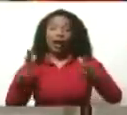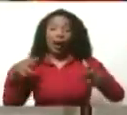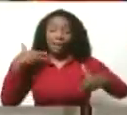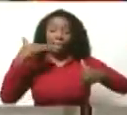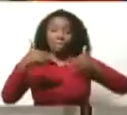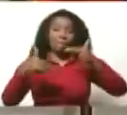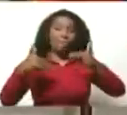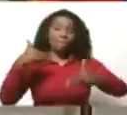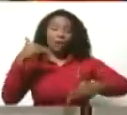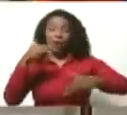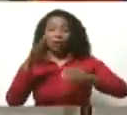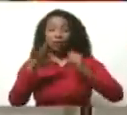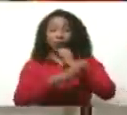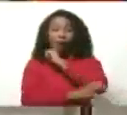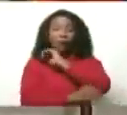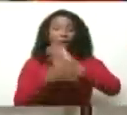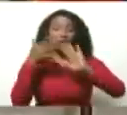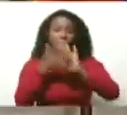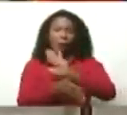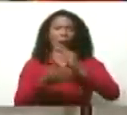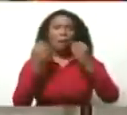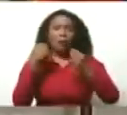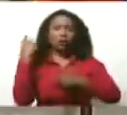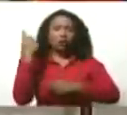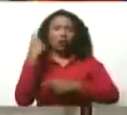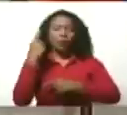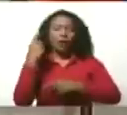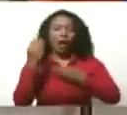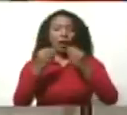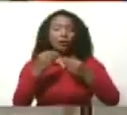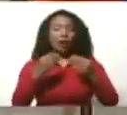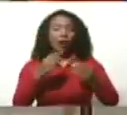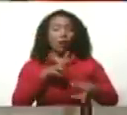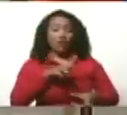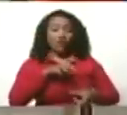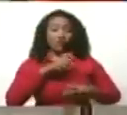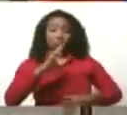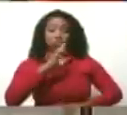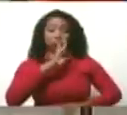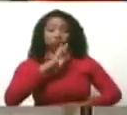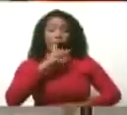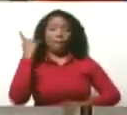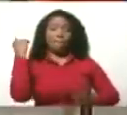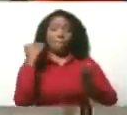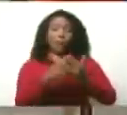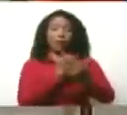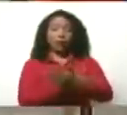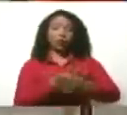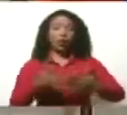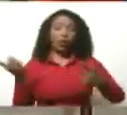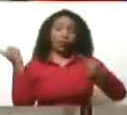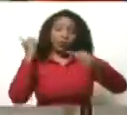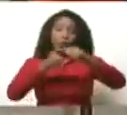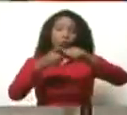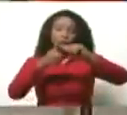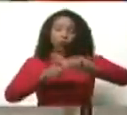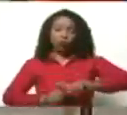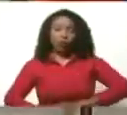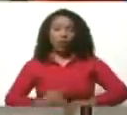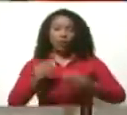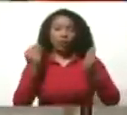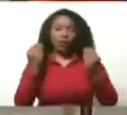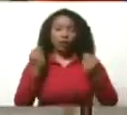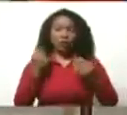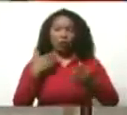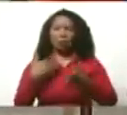de la corrupción para simplemente lucrarse de esta mil millonaria suma, sin importarle el